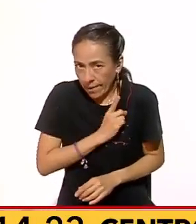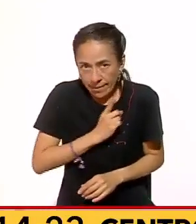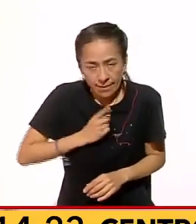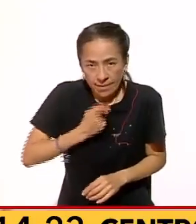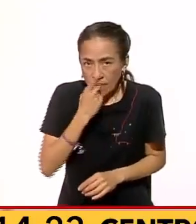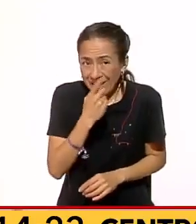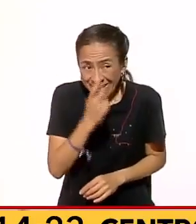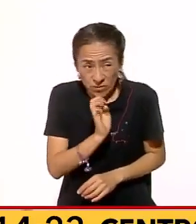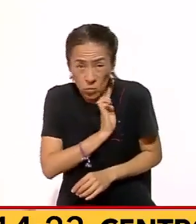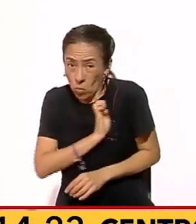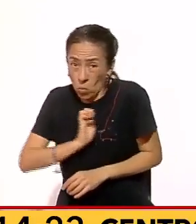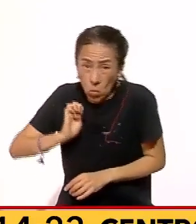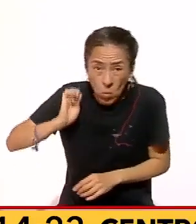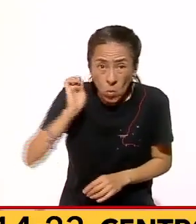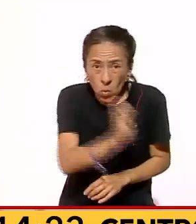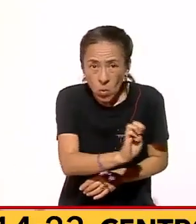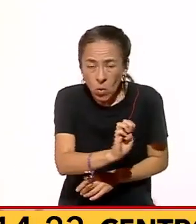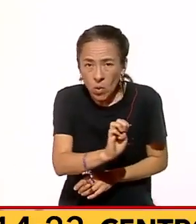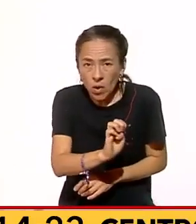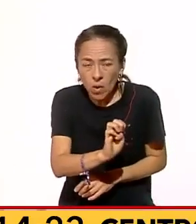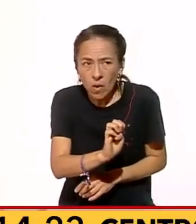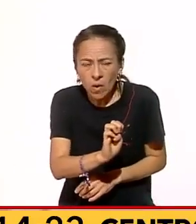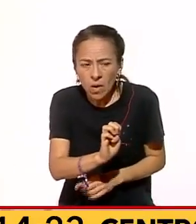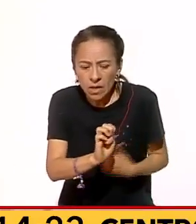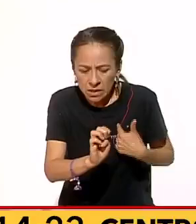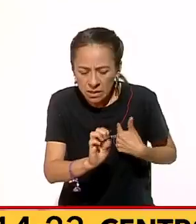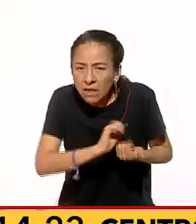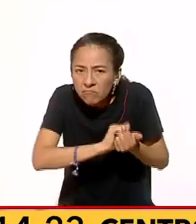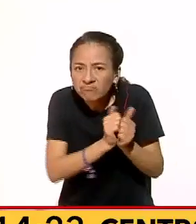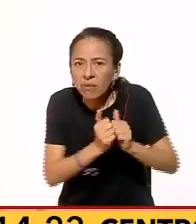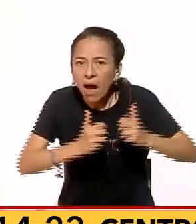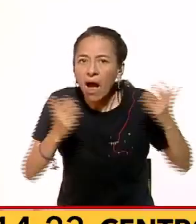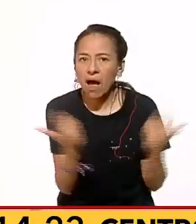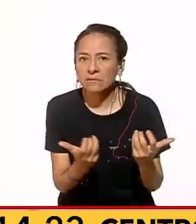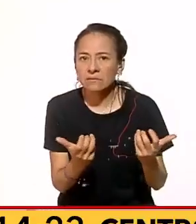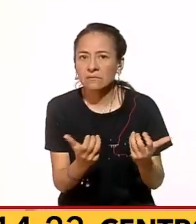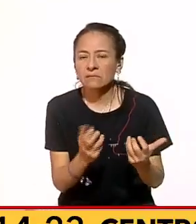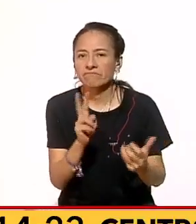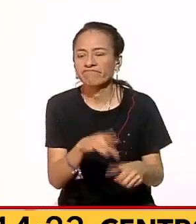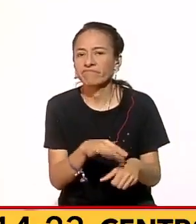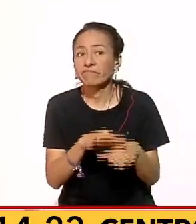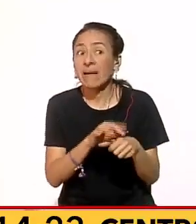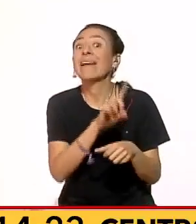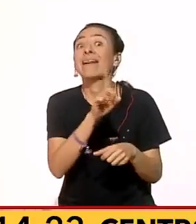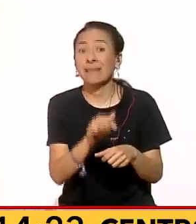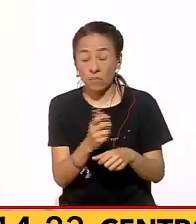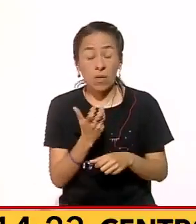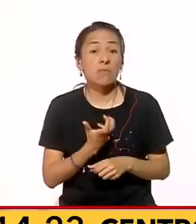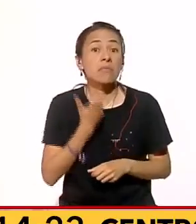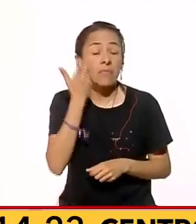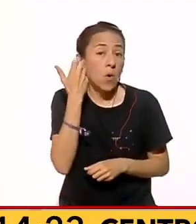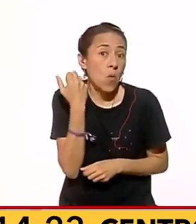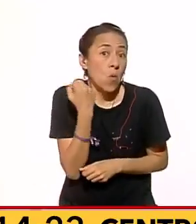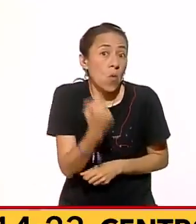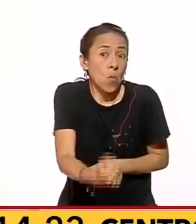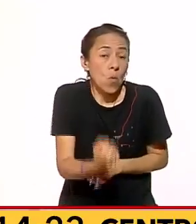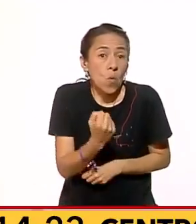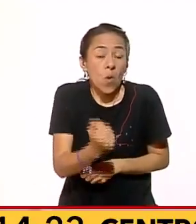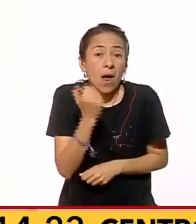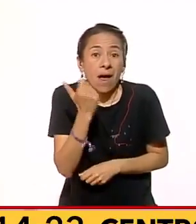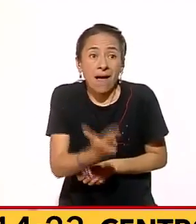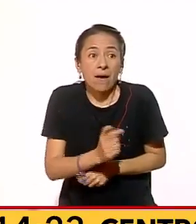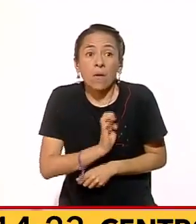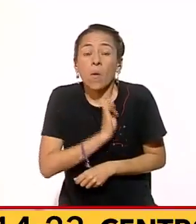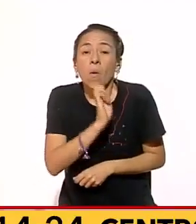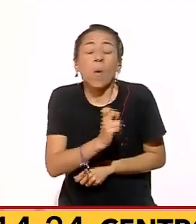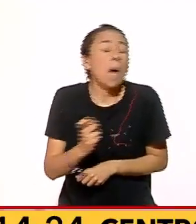odio fácilmente se transforma en actos de odio y en casos extremos, en crímenes de odio. Este es el momento adecuado para dar